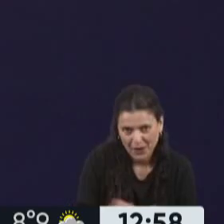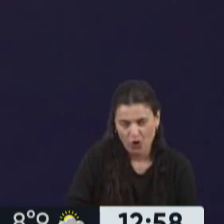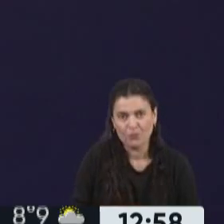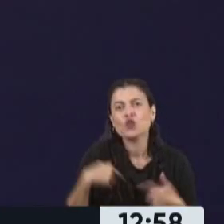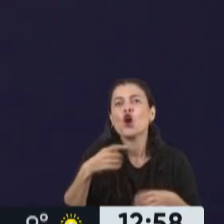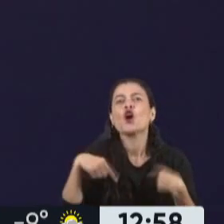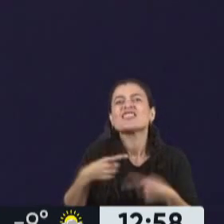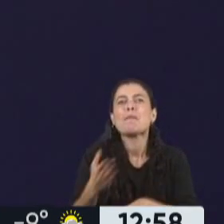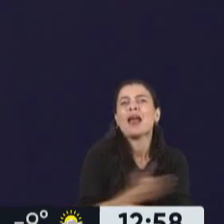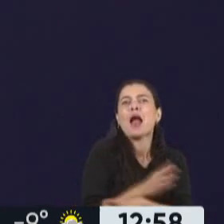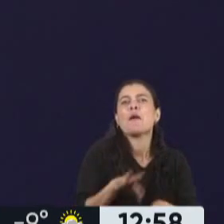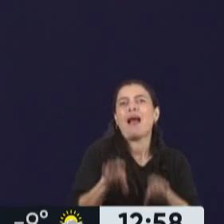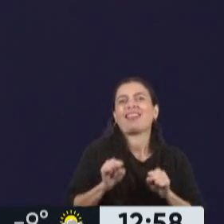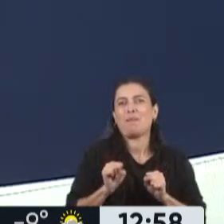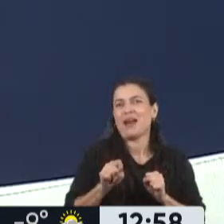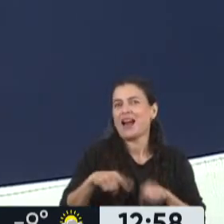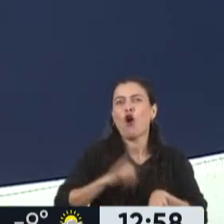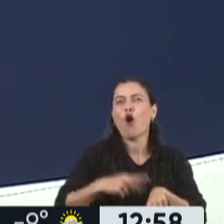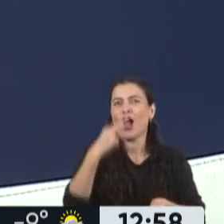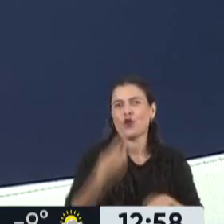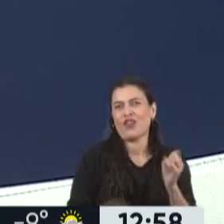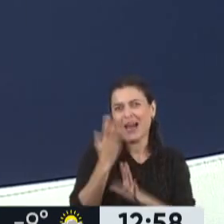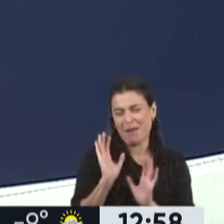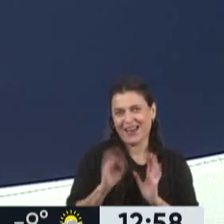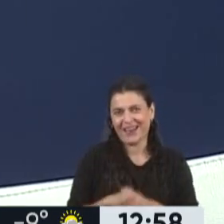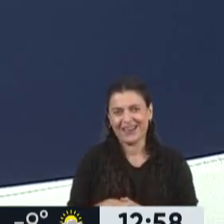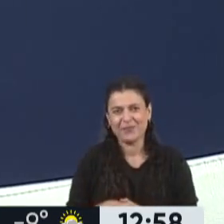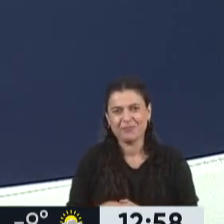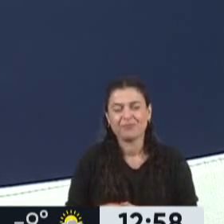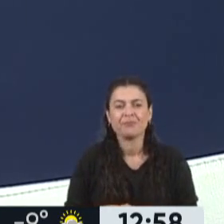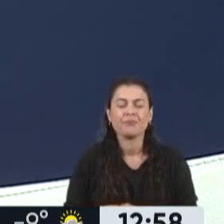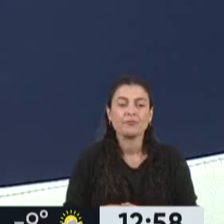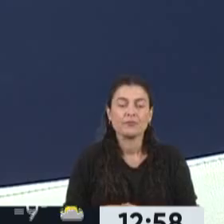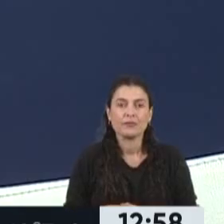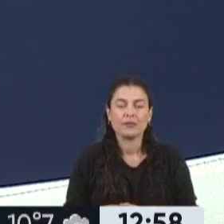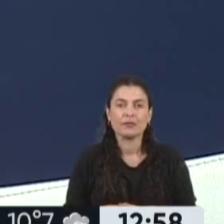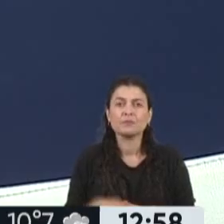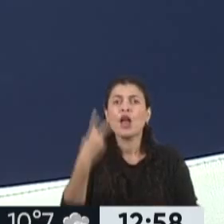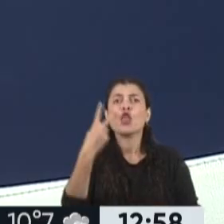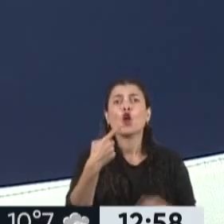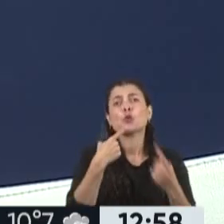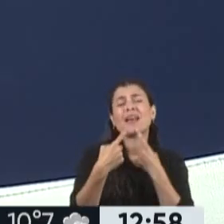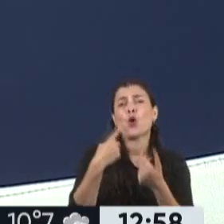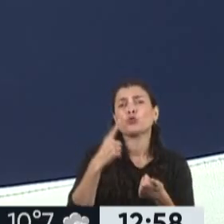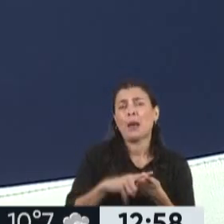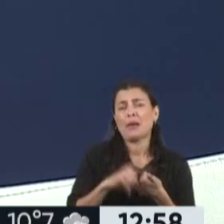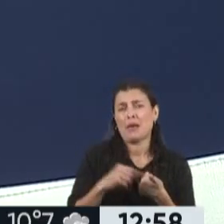mediodía, hoy me atrasé, iba a ser a las 11. No, pero no te lo dije por eso, es porque es la hora exacta. Dos consultas.